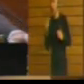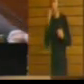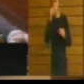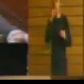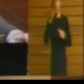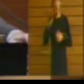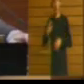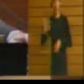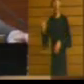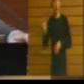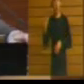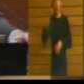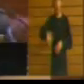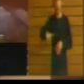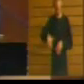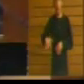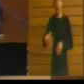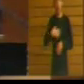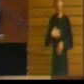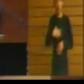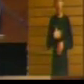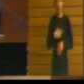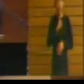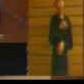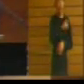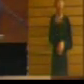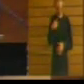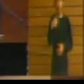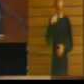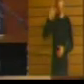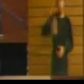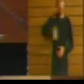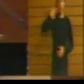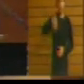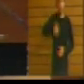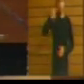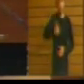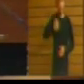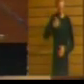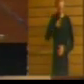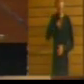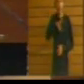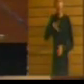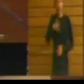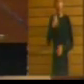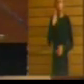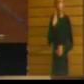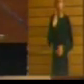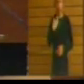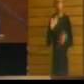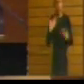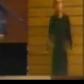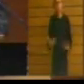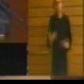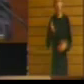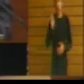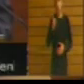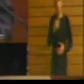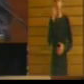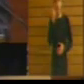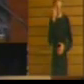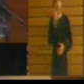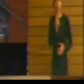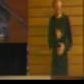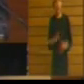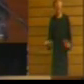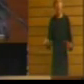sustituir con otro niño. Aviso. Pero claro, ¿qué empeño tienen ustedes con los 25 alumnos solamente cuando les